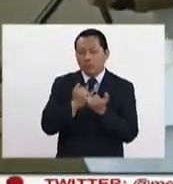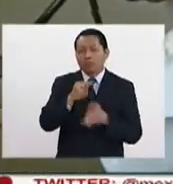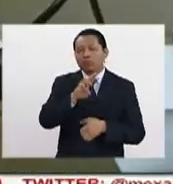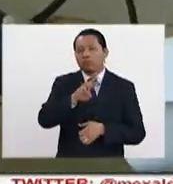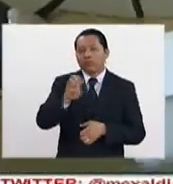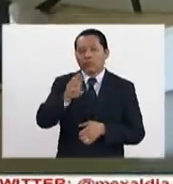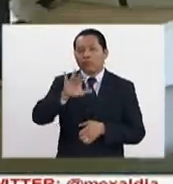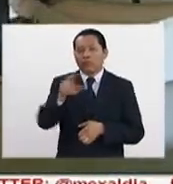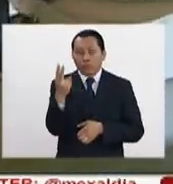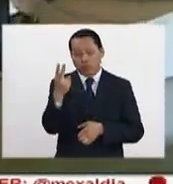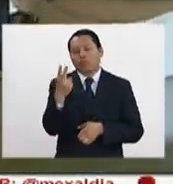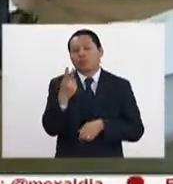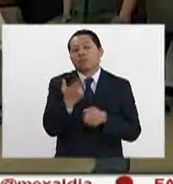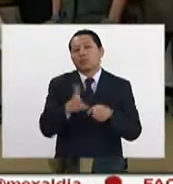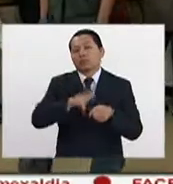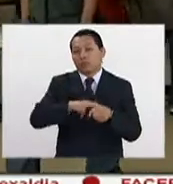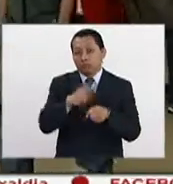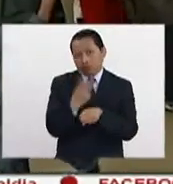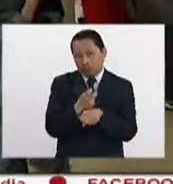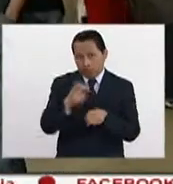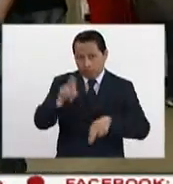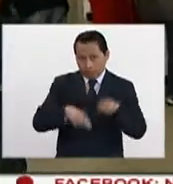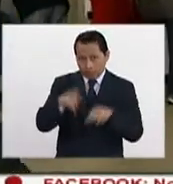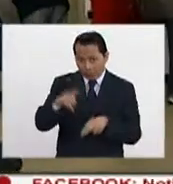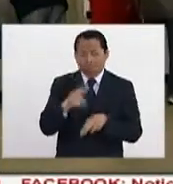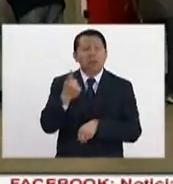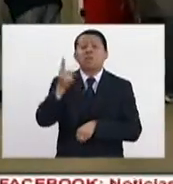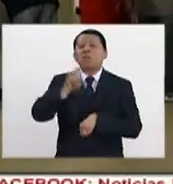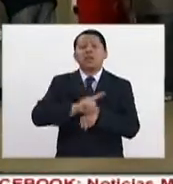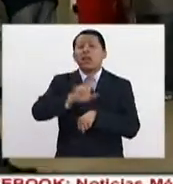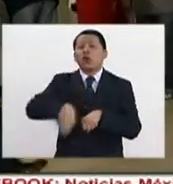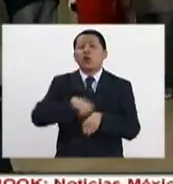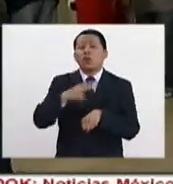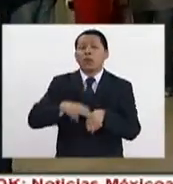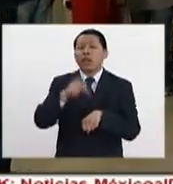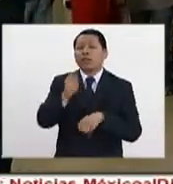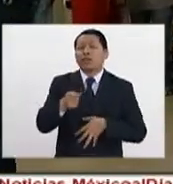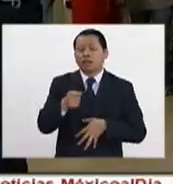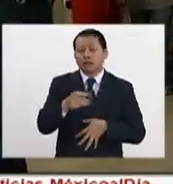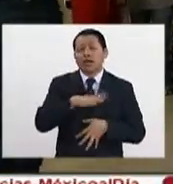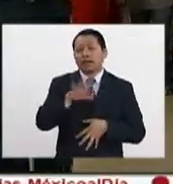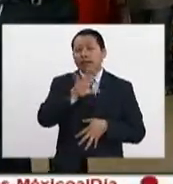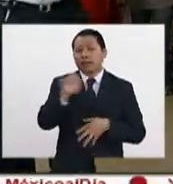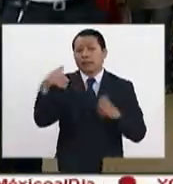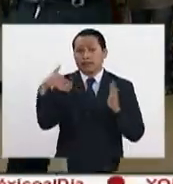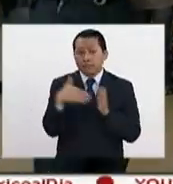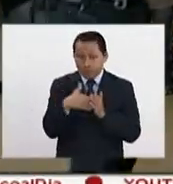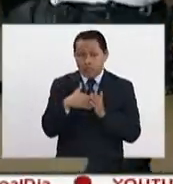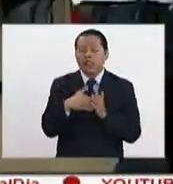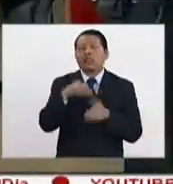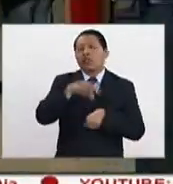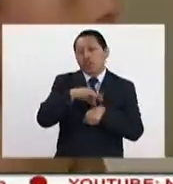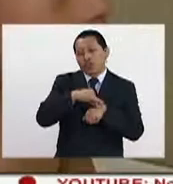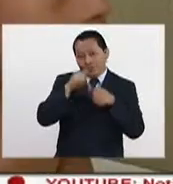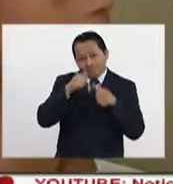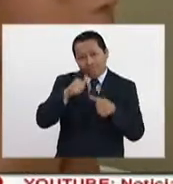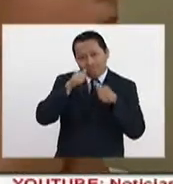352 hospitales de segundo nivel. En un día típico del IMSS damos alrededor de 500 mil consultas,